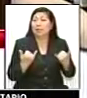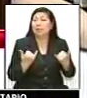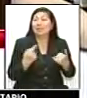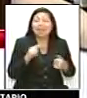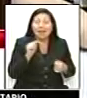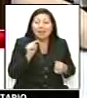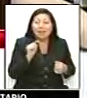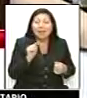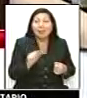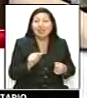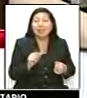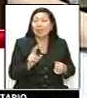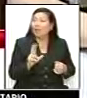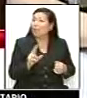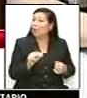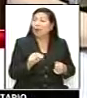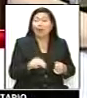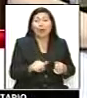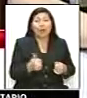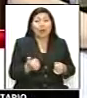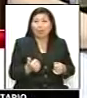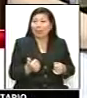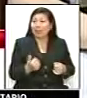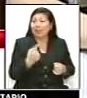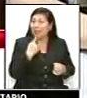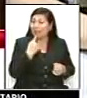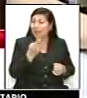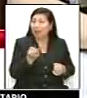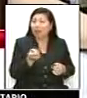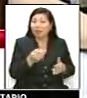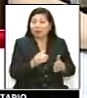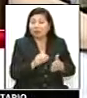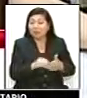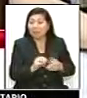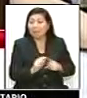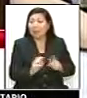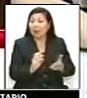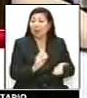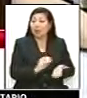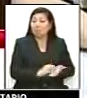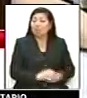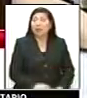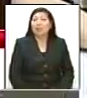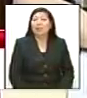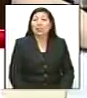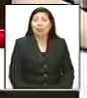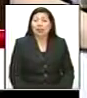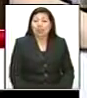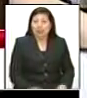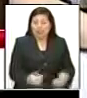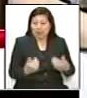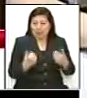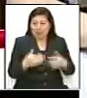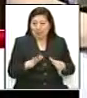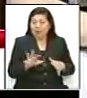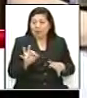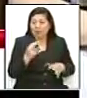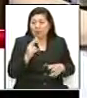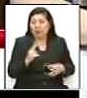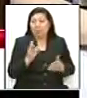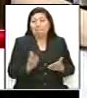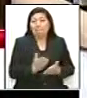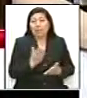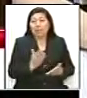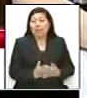ese, y no el otro que estaba plagado de inconstitucionalidades, pero que además ya ha sido solucionado.